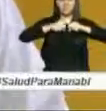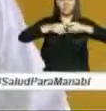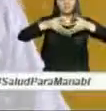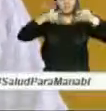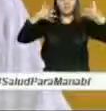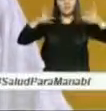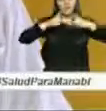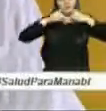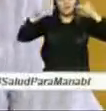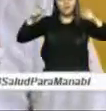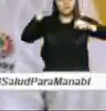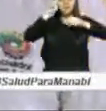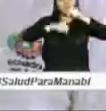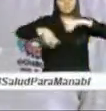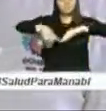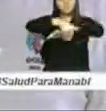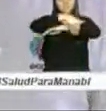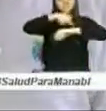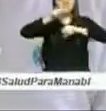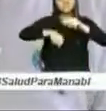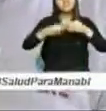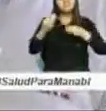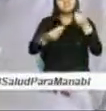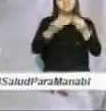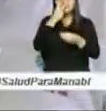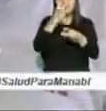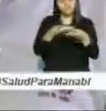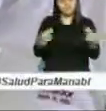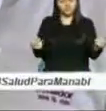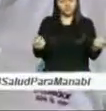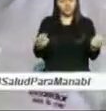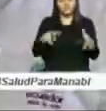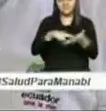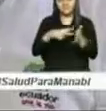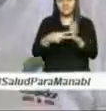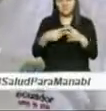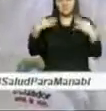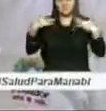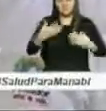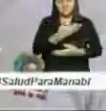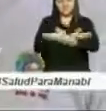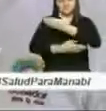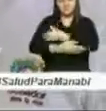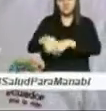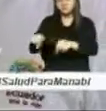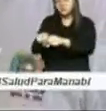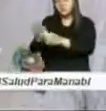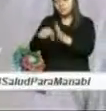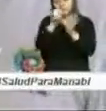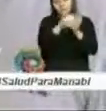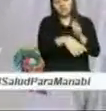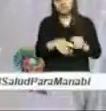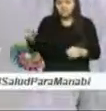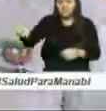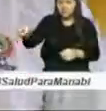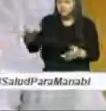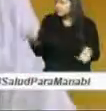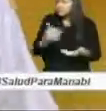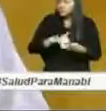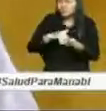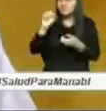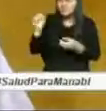de kilómetros de carreteros dañados, eso no se va a solucionar recogiendo zapatos, camisetas, etcétera. Siempre va a ser útil aquello, pero va a